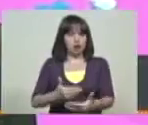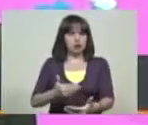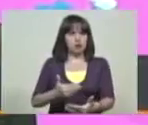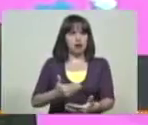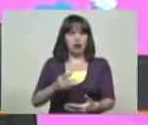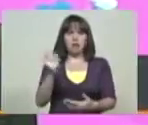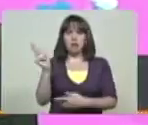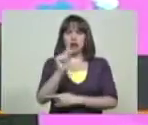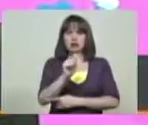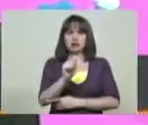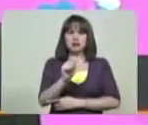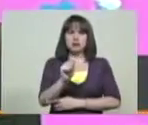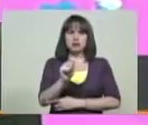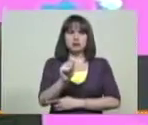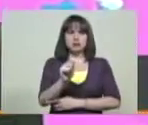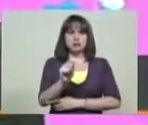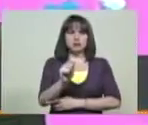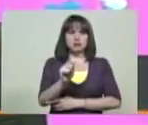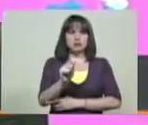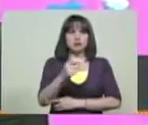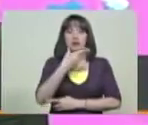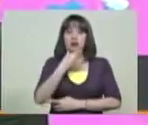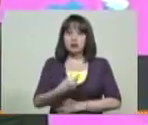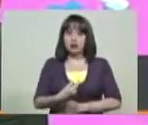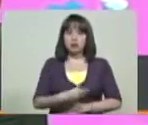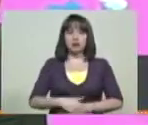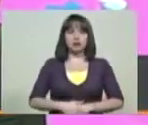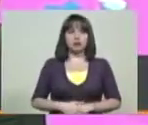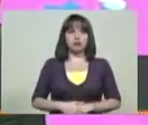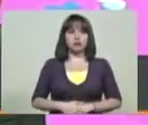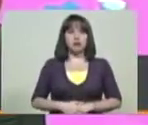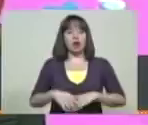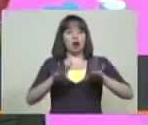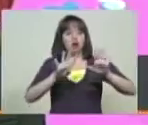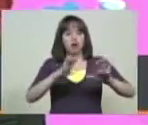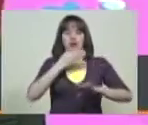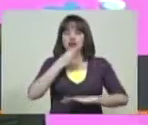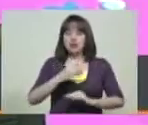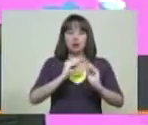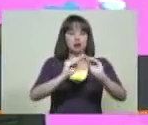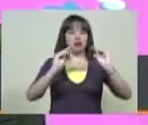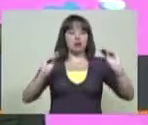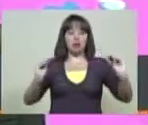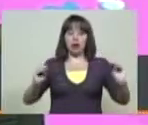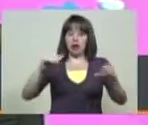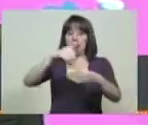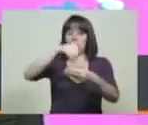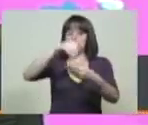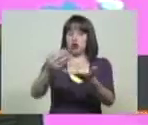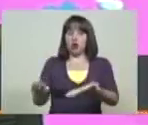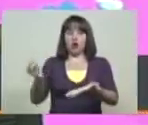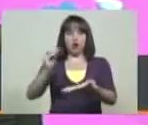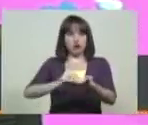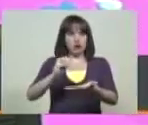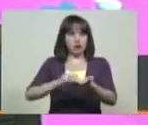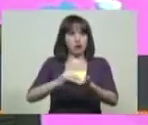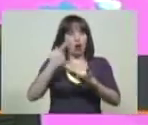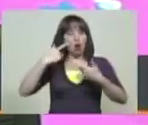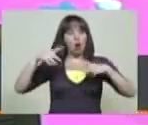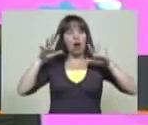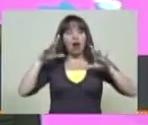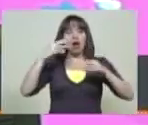el mes de de diciembre el 9 de diciembre están llamadas la selección ojalá que la